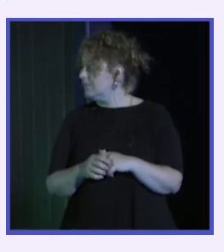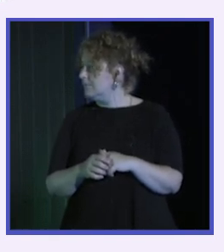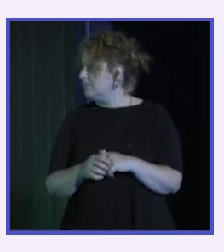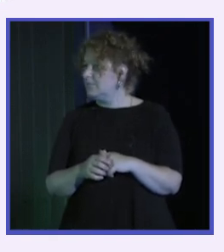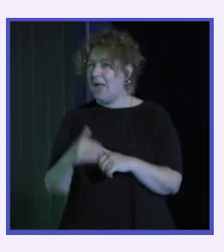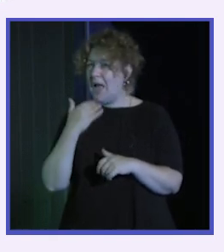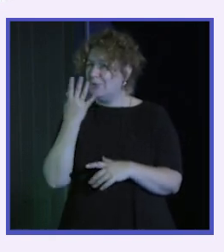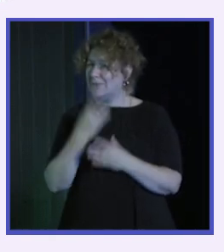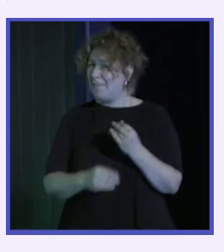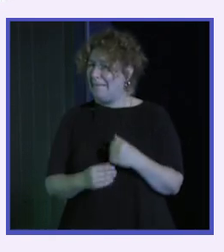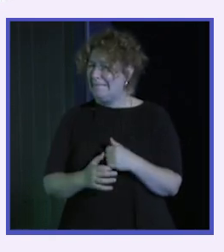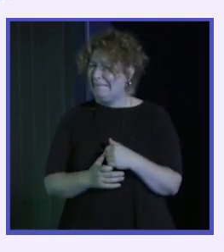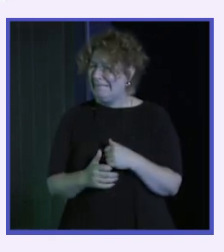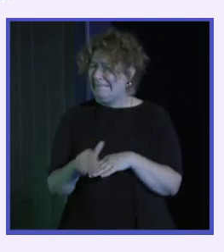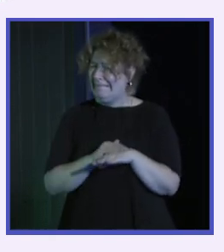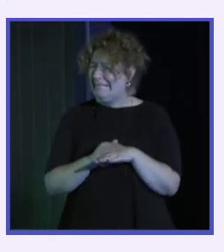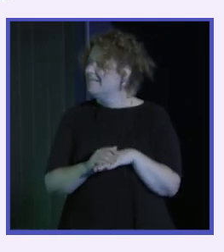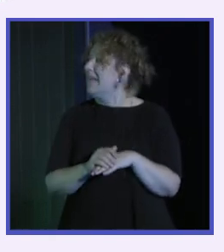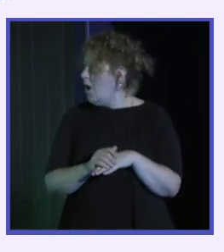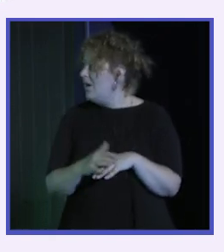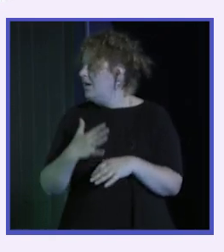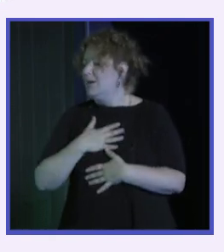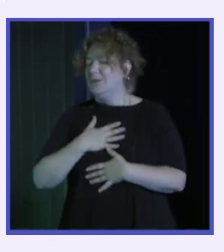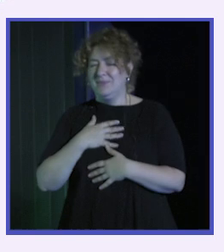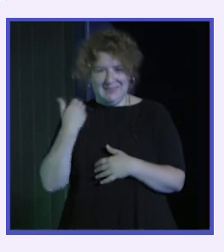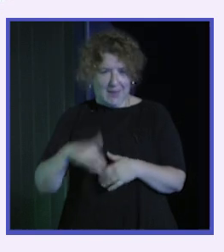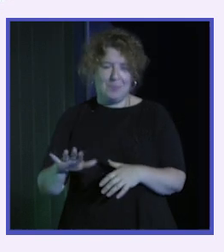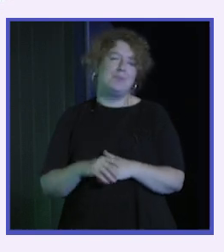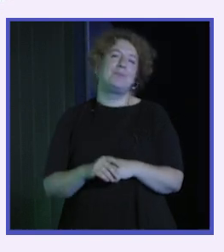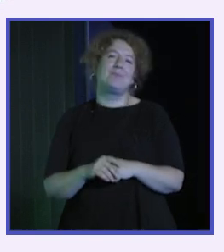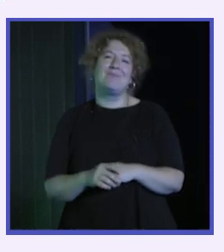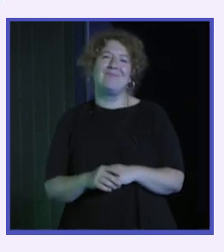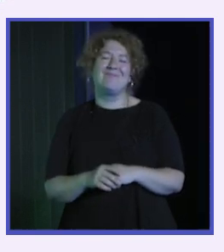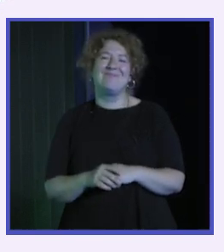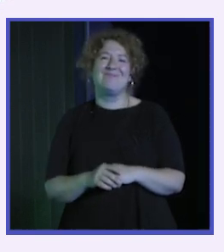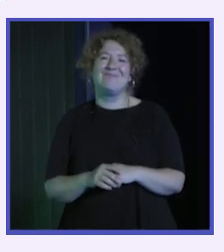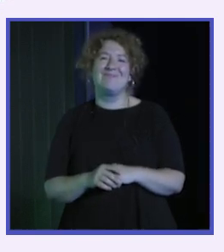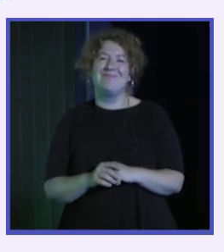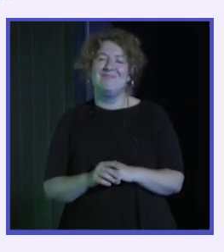Algo he hecho mal, ¿verdad? Perdonadme. Ahora, ya está, disculpad.